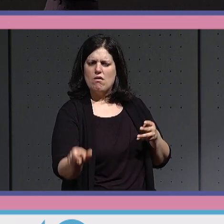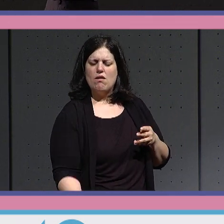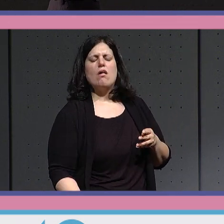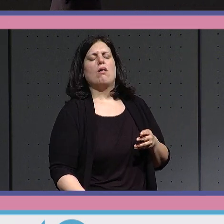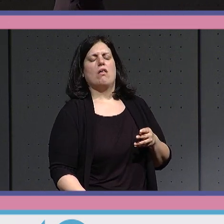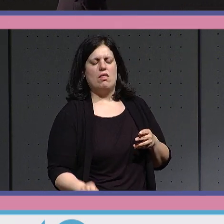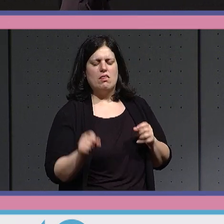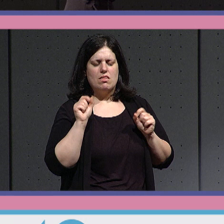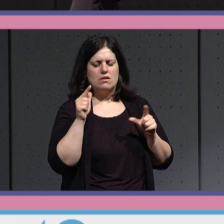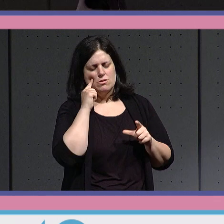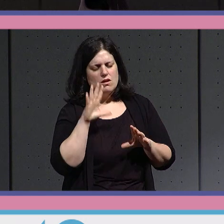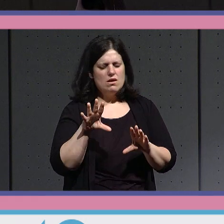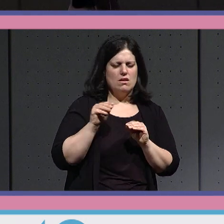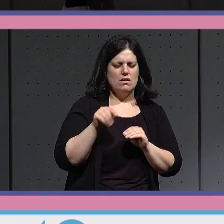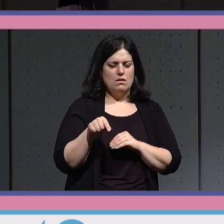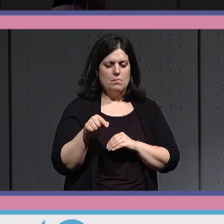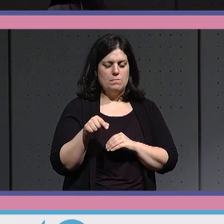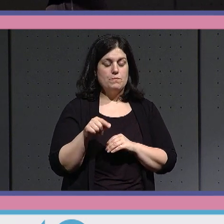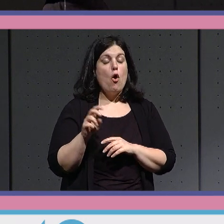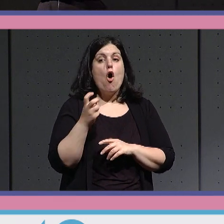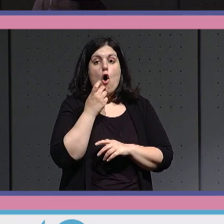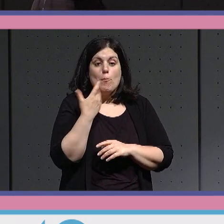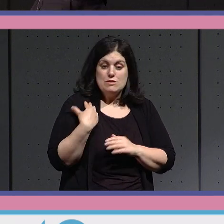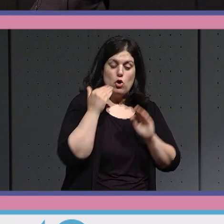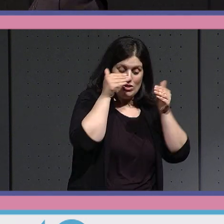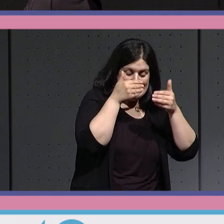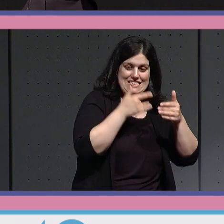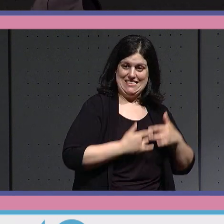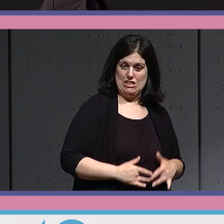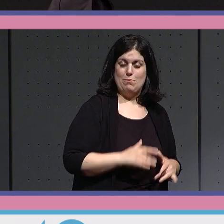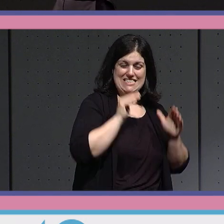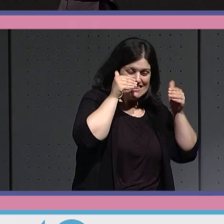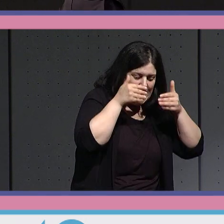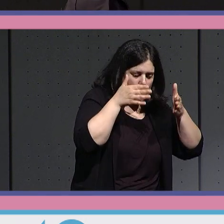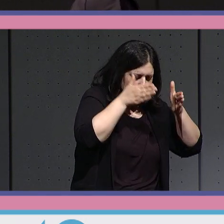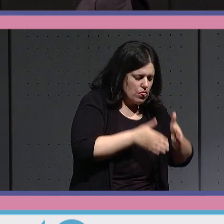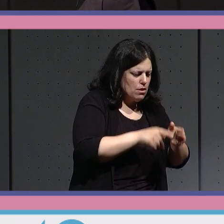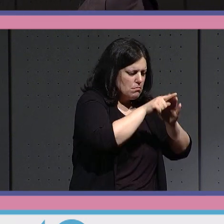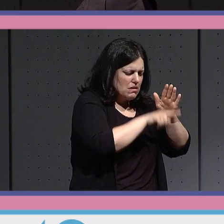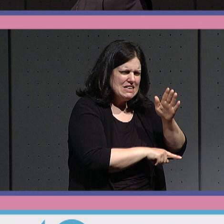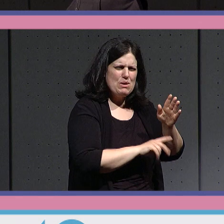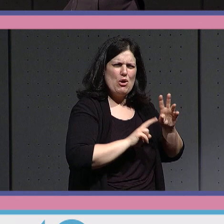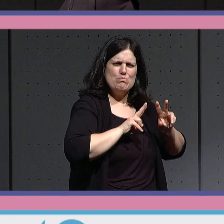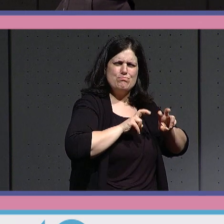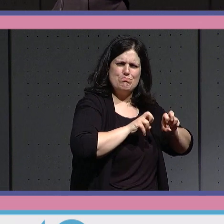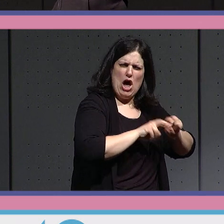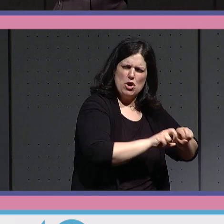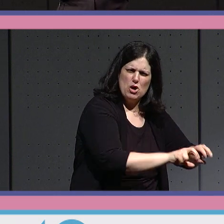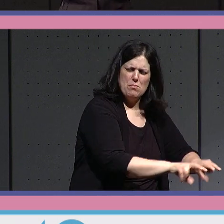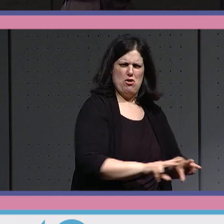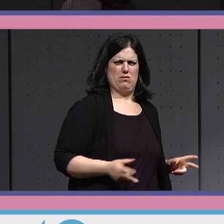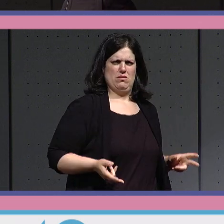más hay que saber entenderlo. O cuando ha habido un empeoramiento de los propios síntomas de TEA, no le pasa nada muy distinto, pero está marcadamente